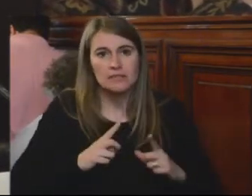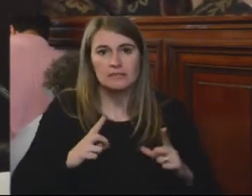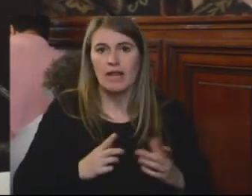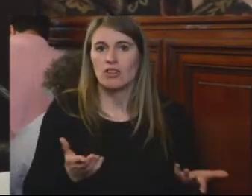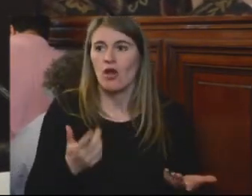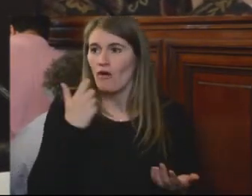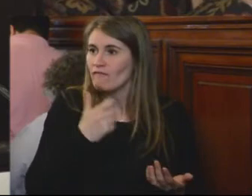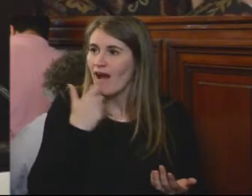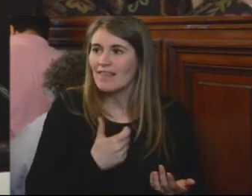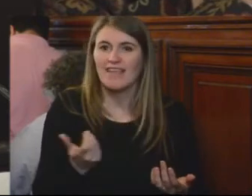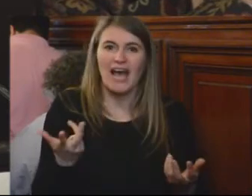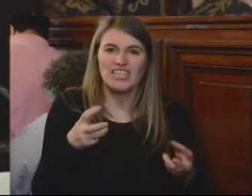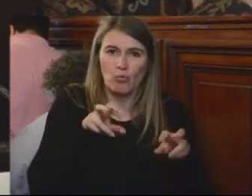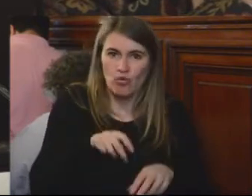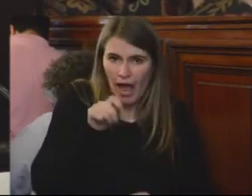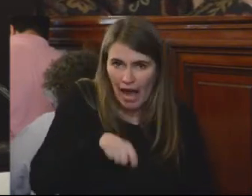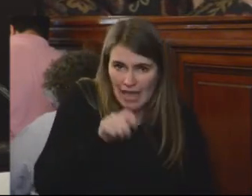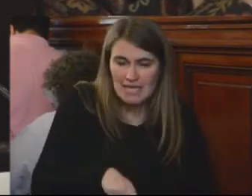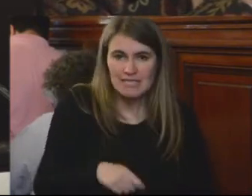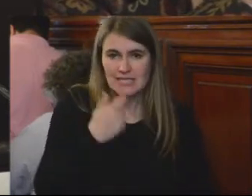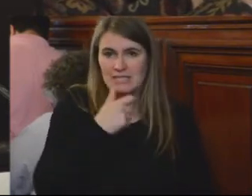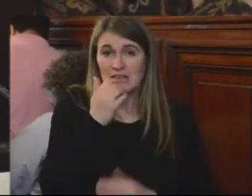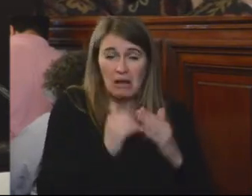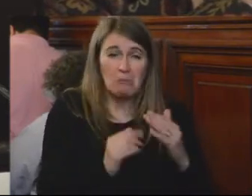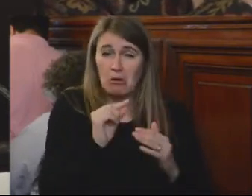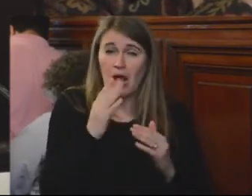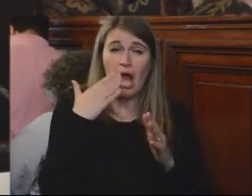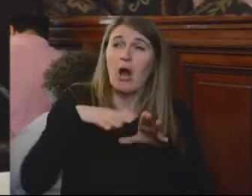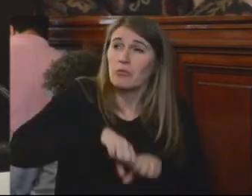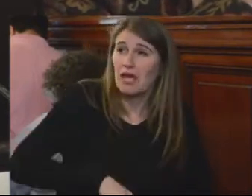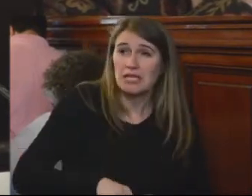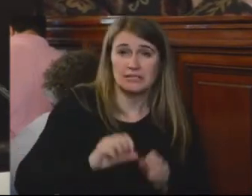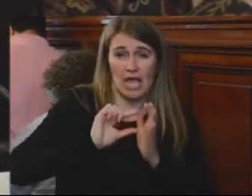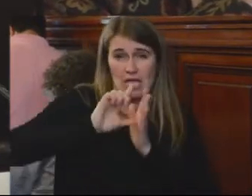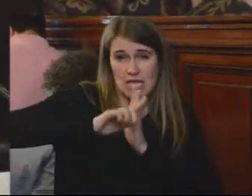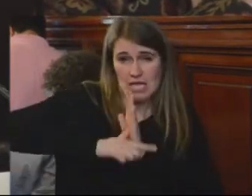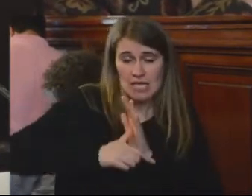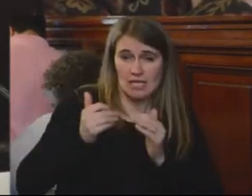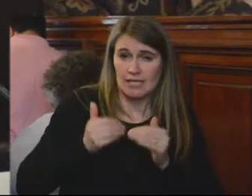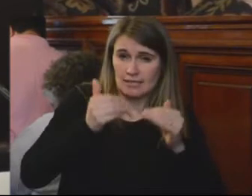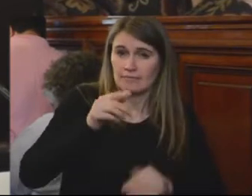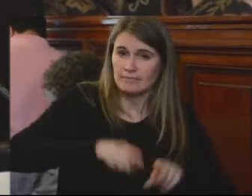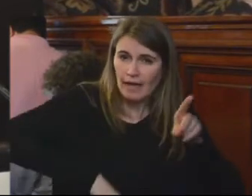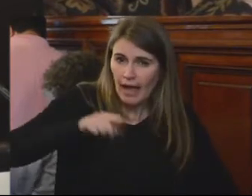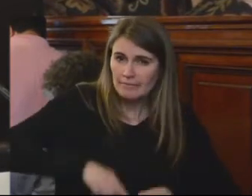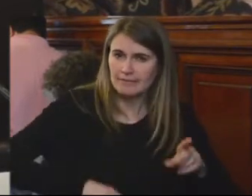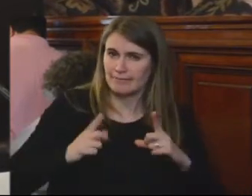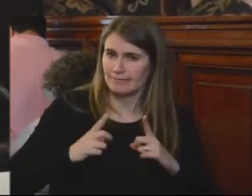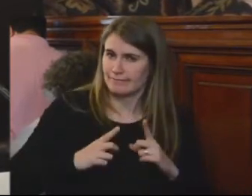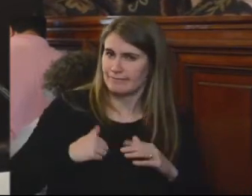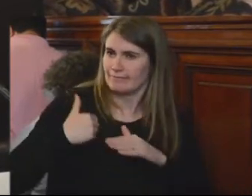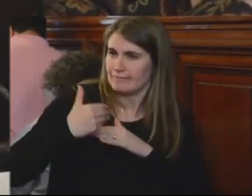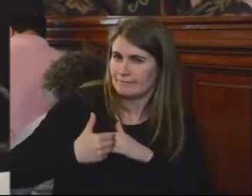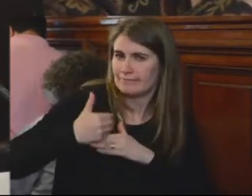integración de los tribunales y la baja periodicidad de las audiencias hace que se demore la tramitación y el dictado del fallo un